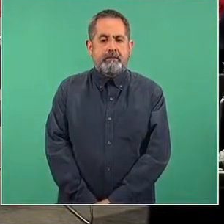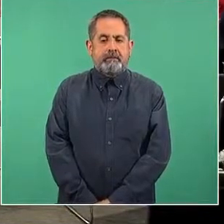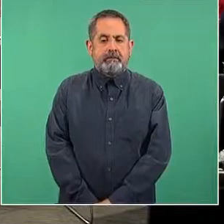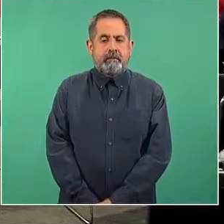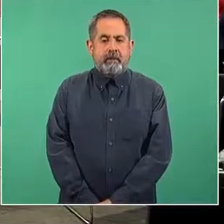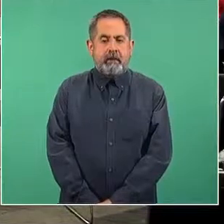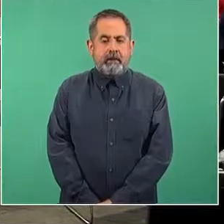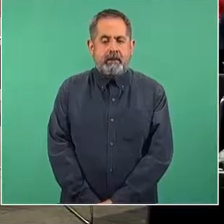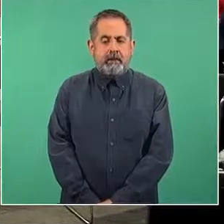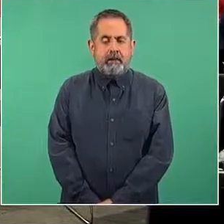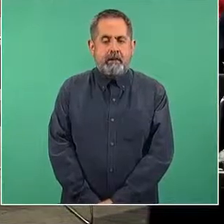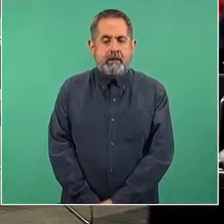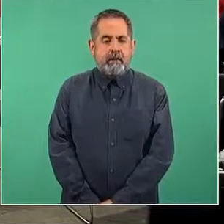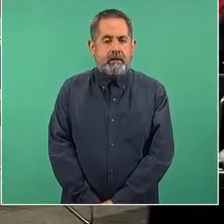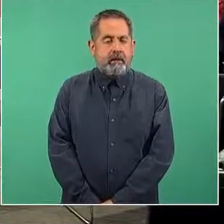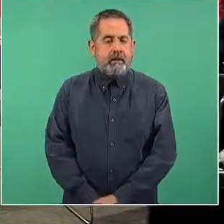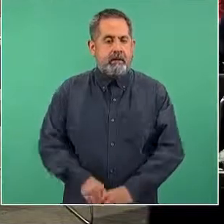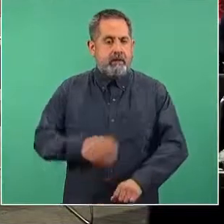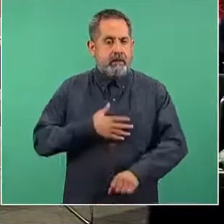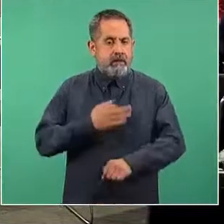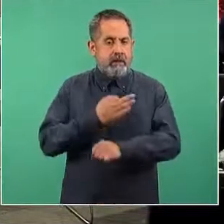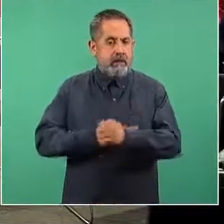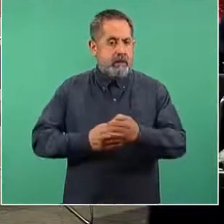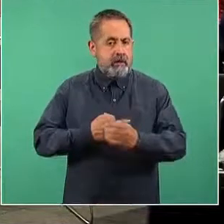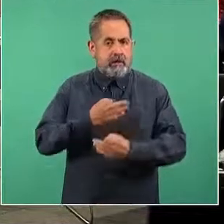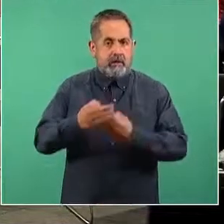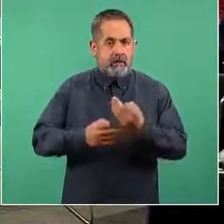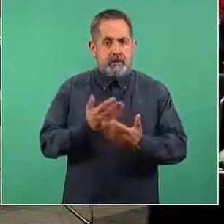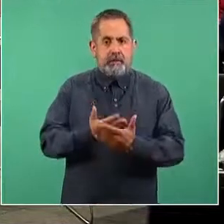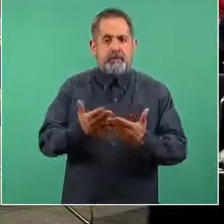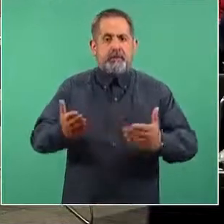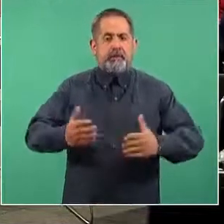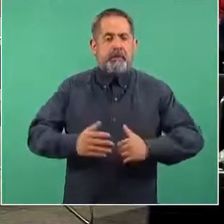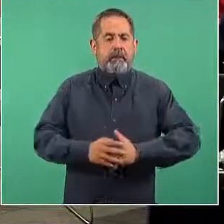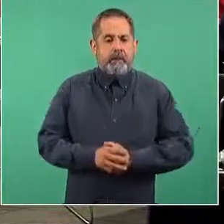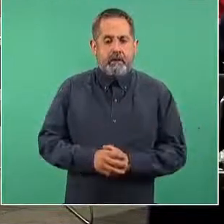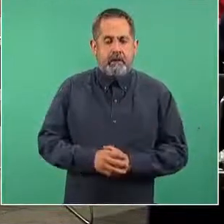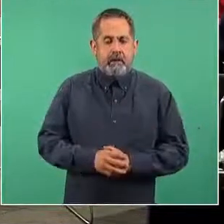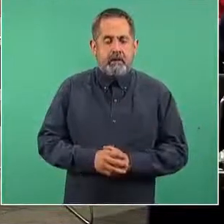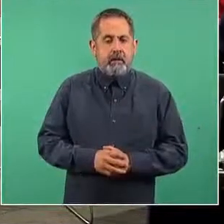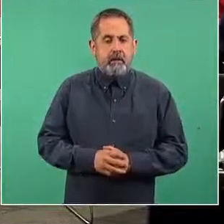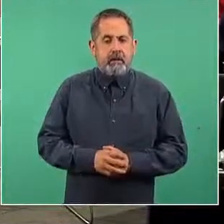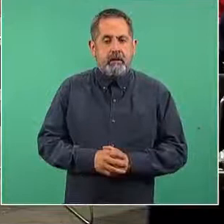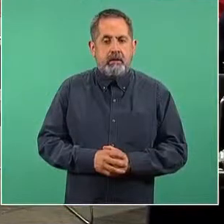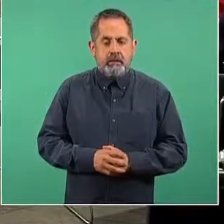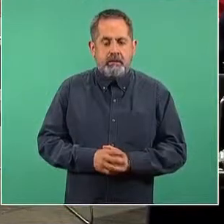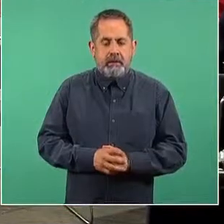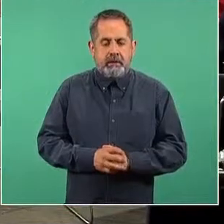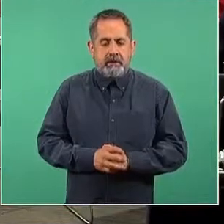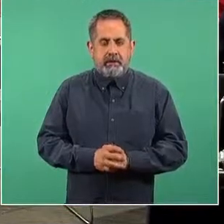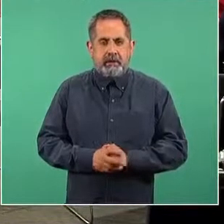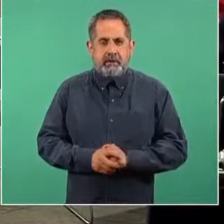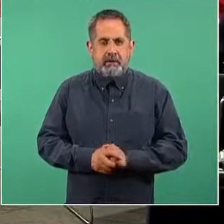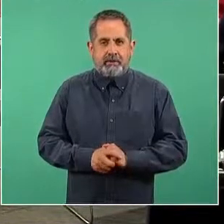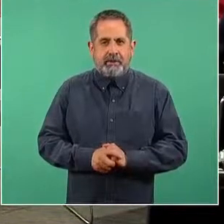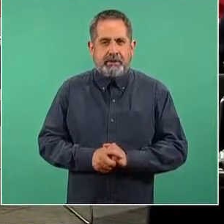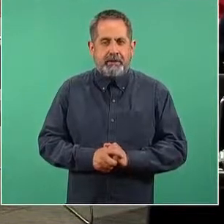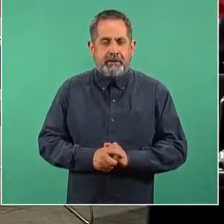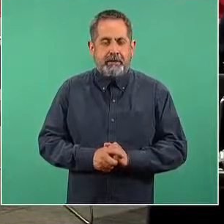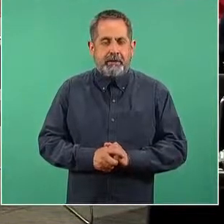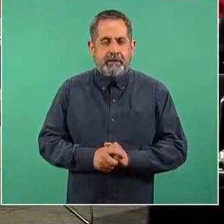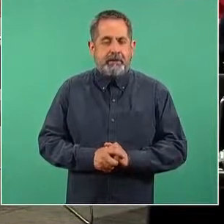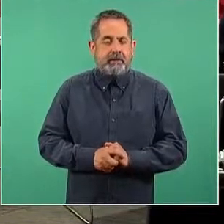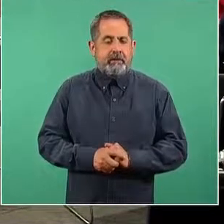Muy buenas tardes, tengan todas y todos ustedes, así también como un cordial saludo a todas las personas que